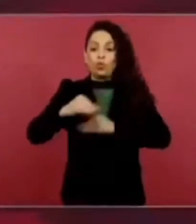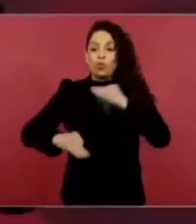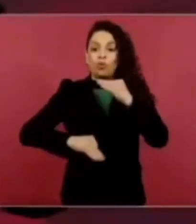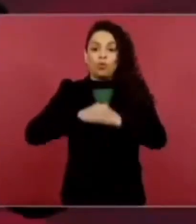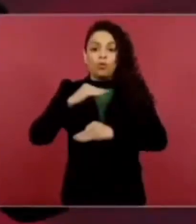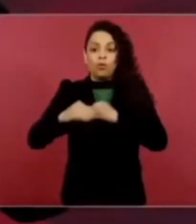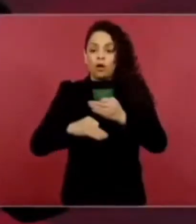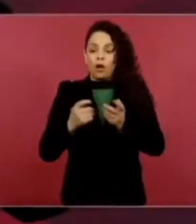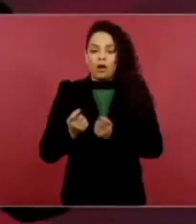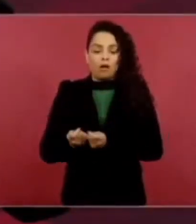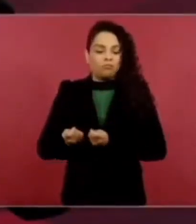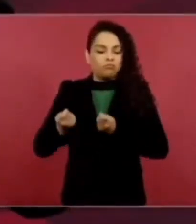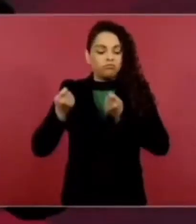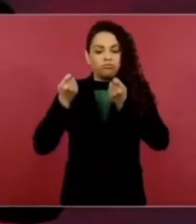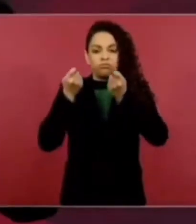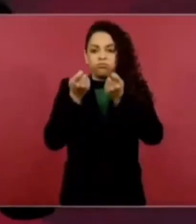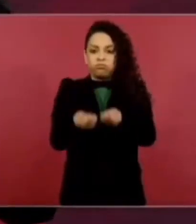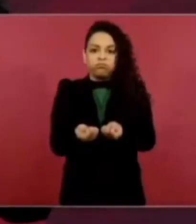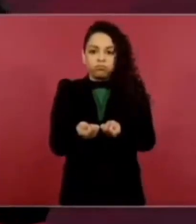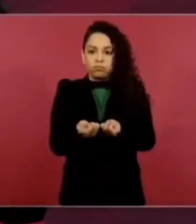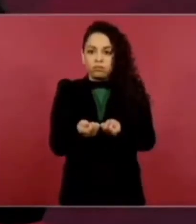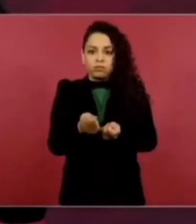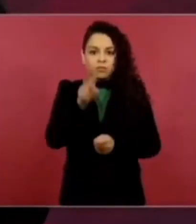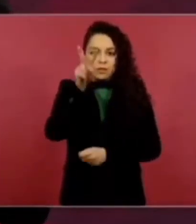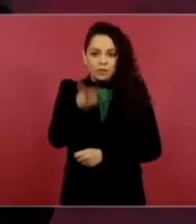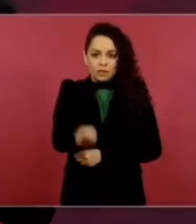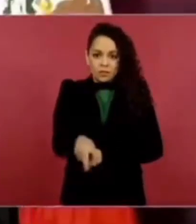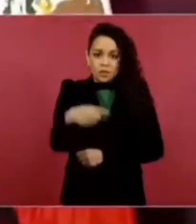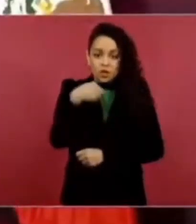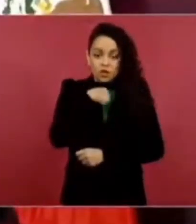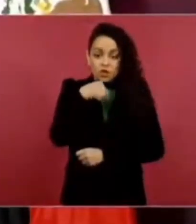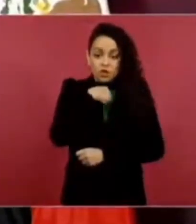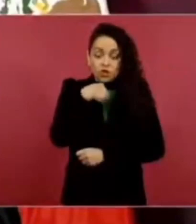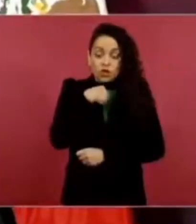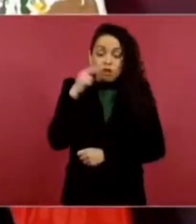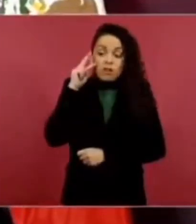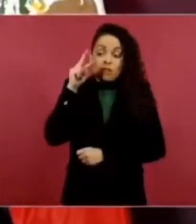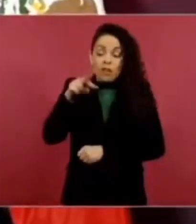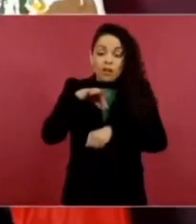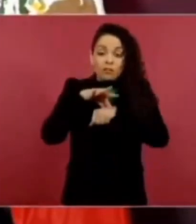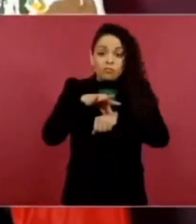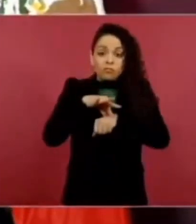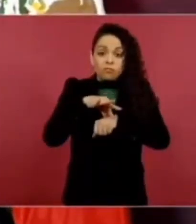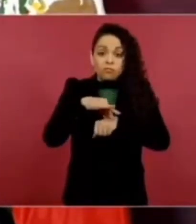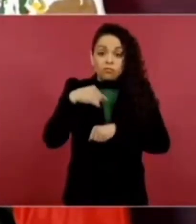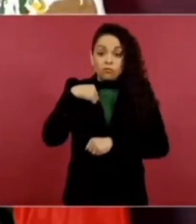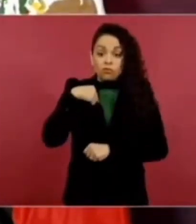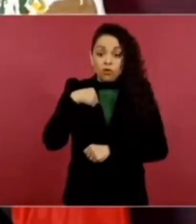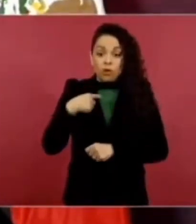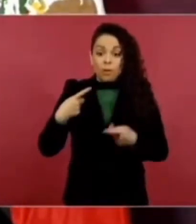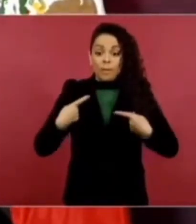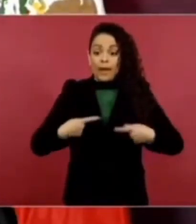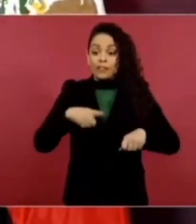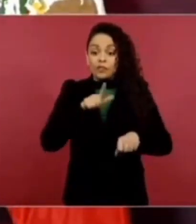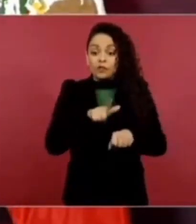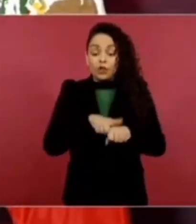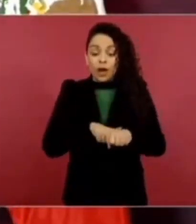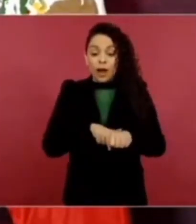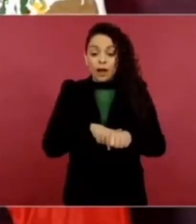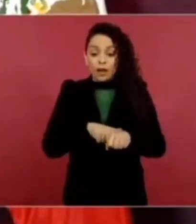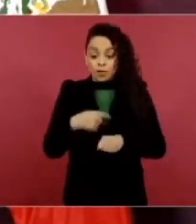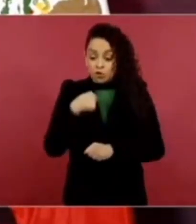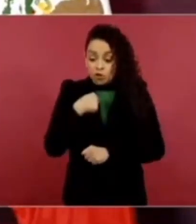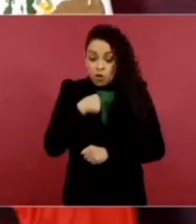ningún problema. Y yo personalmente, en el caso de Ayotzinapa, como además